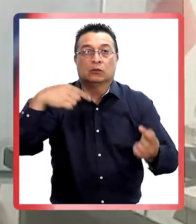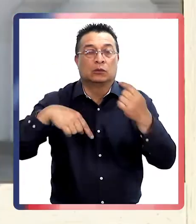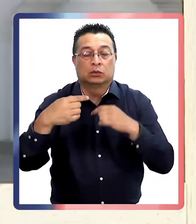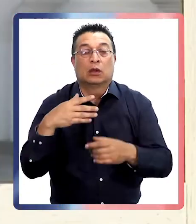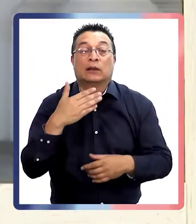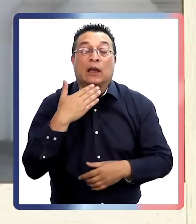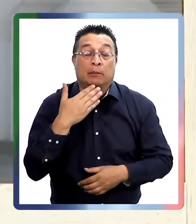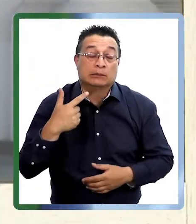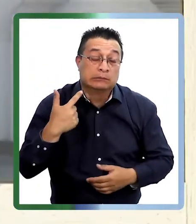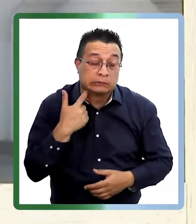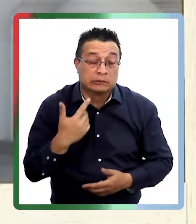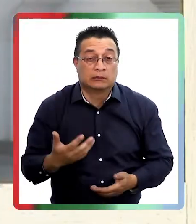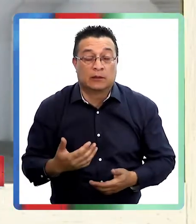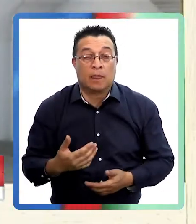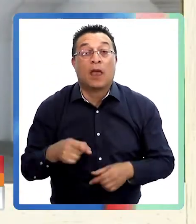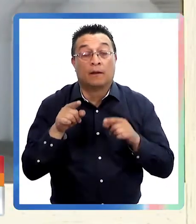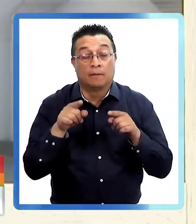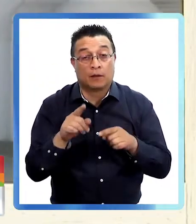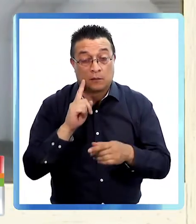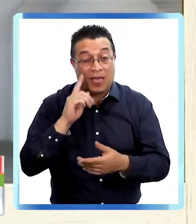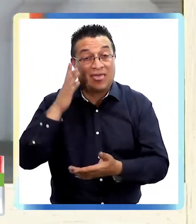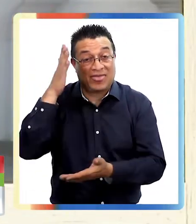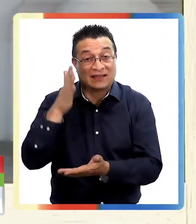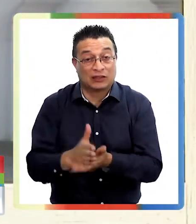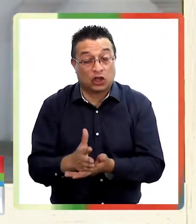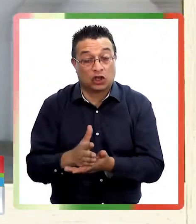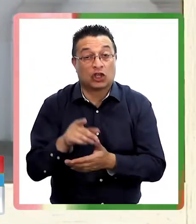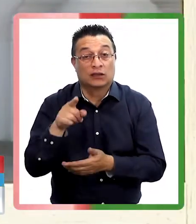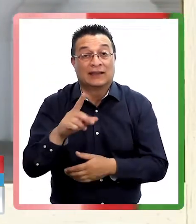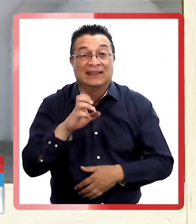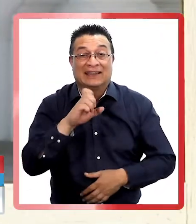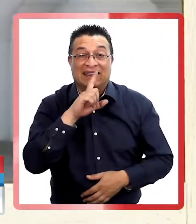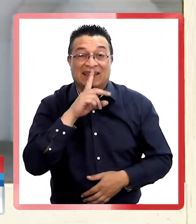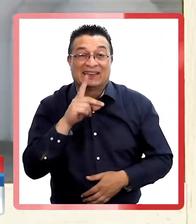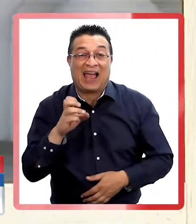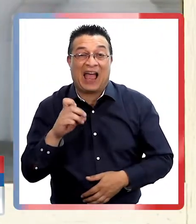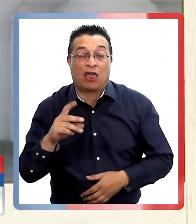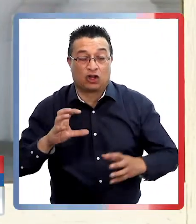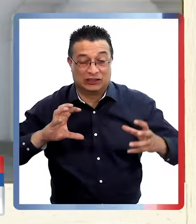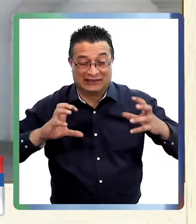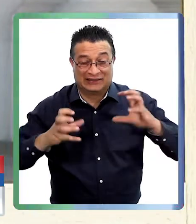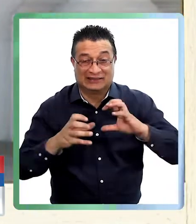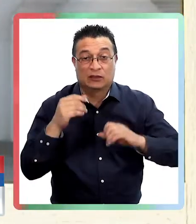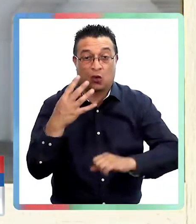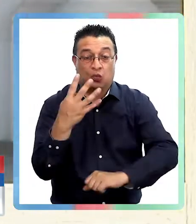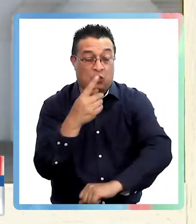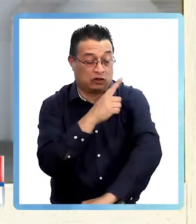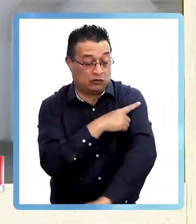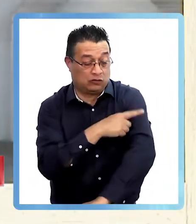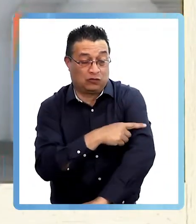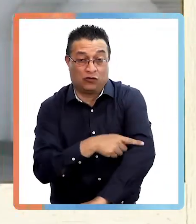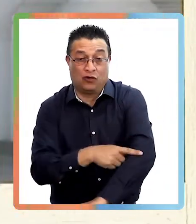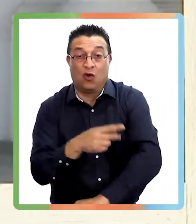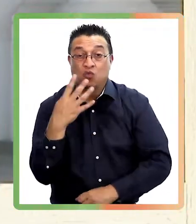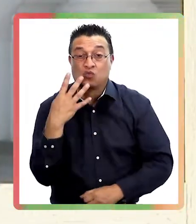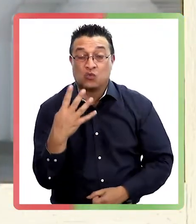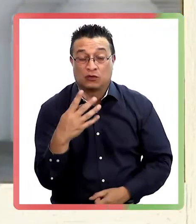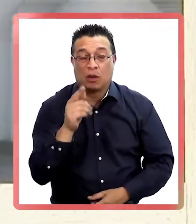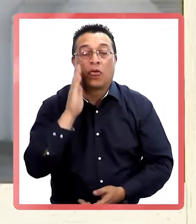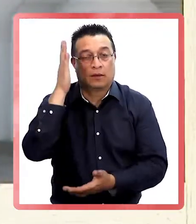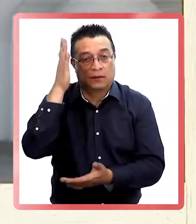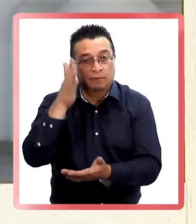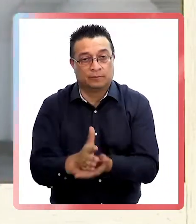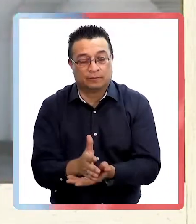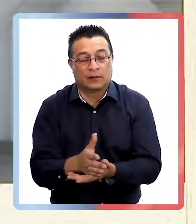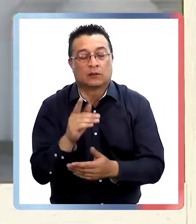migrantes. Cuando se toma la decisión de decretar un estado de excepción constitucional en 4 provincias, se toma la decisión